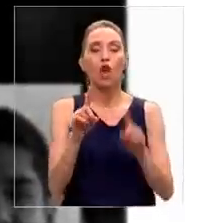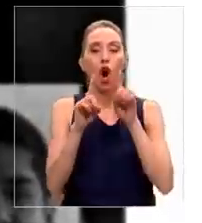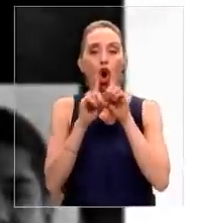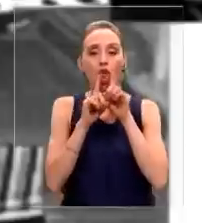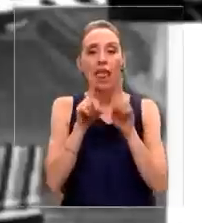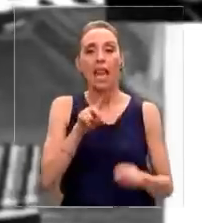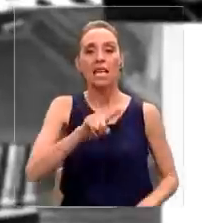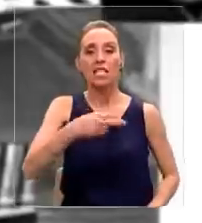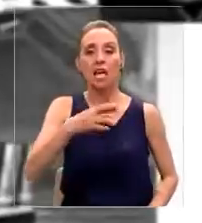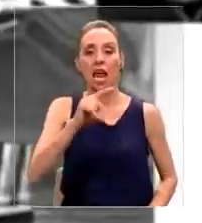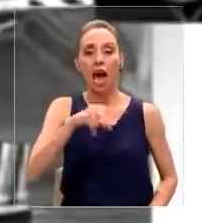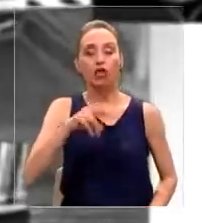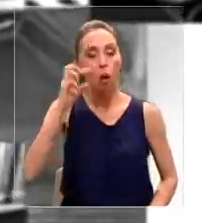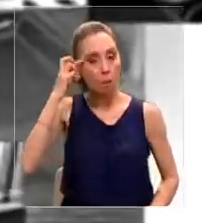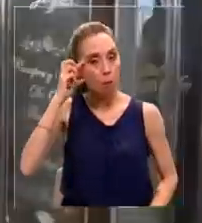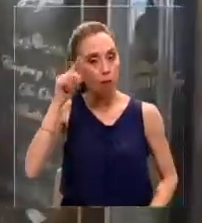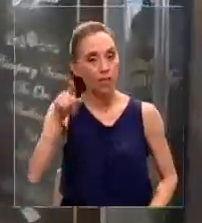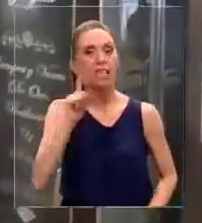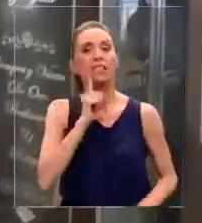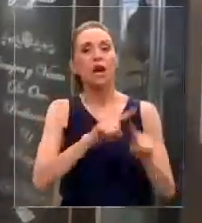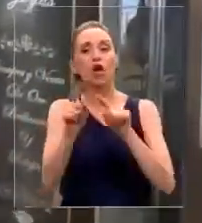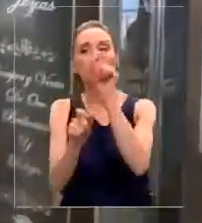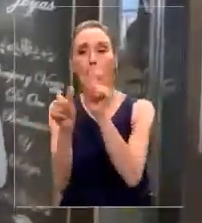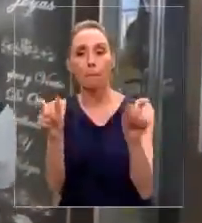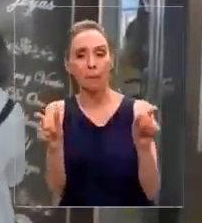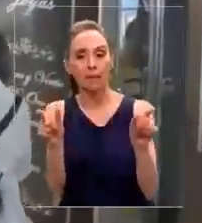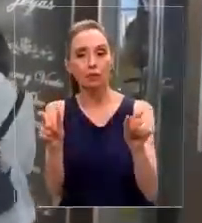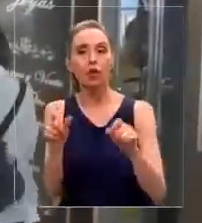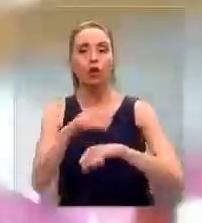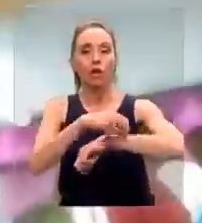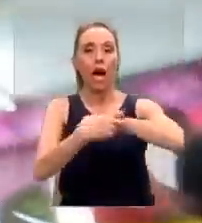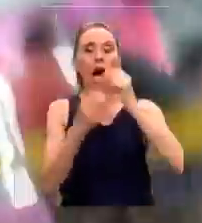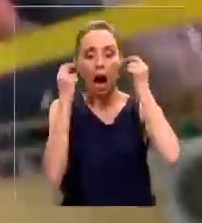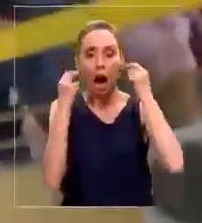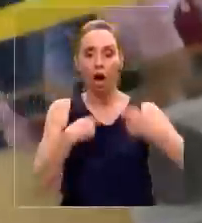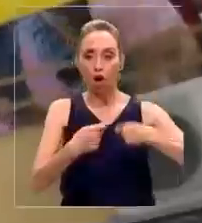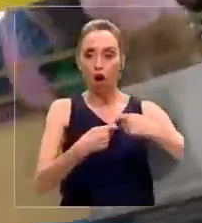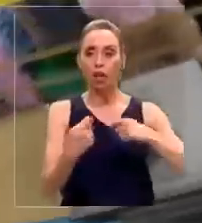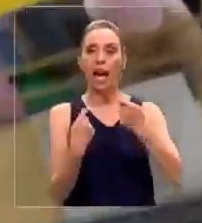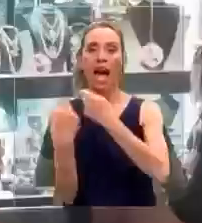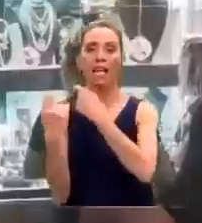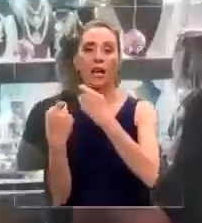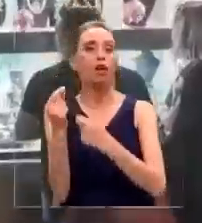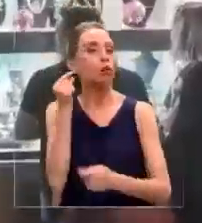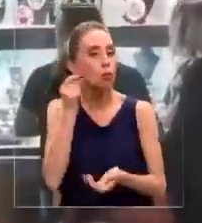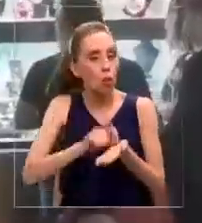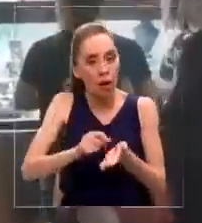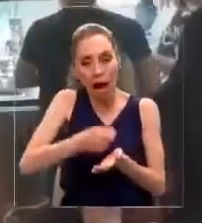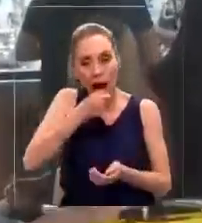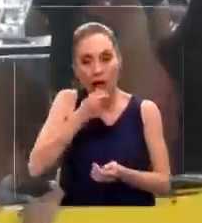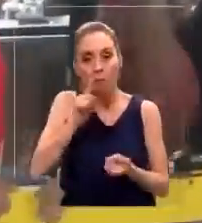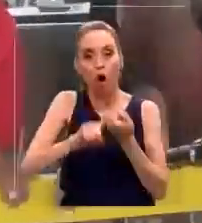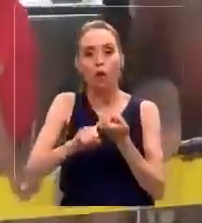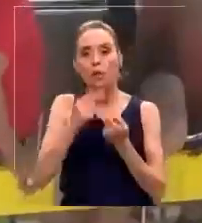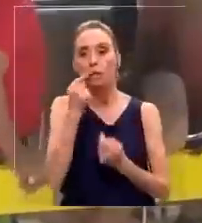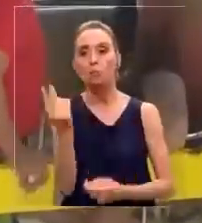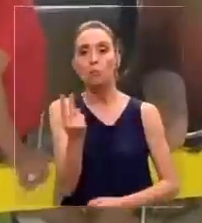Providencia? ¿Quiénes son las otras personas del rubro de la joyería que tienen negocios con la animadora y su